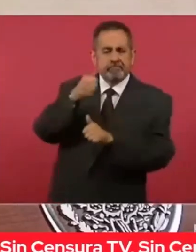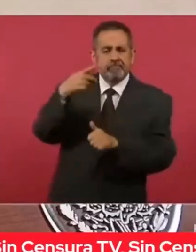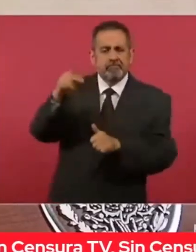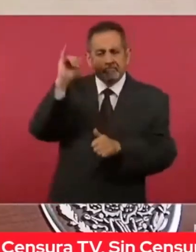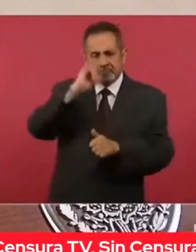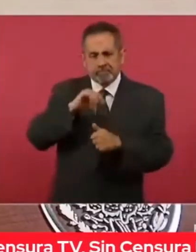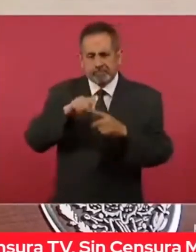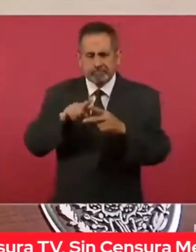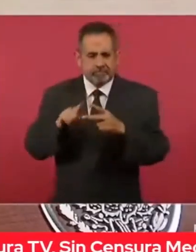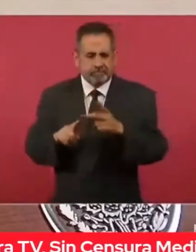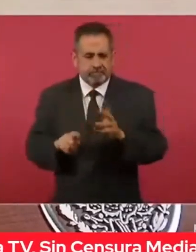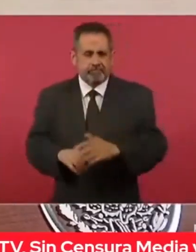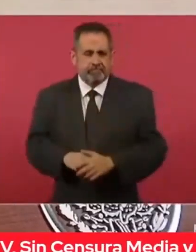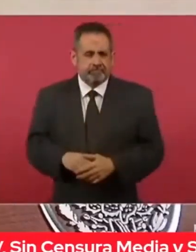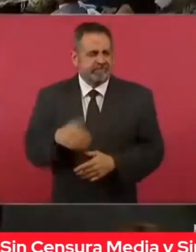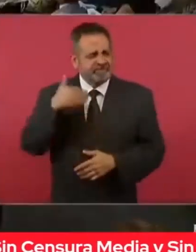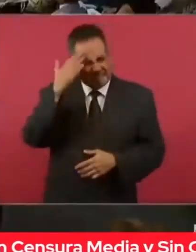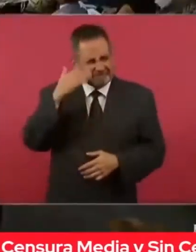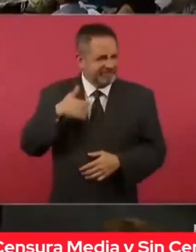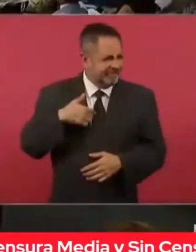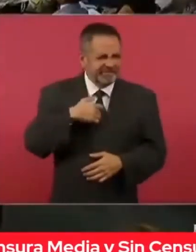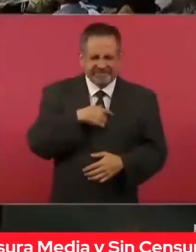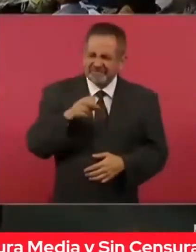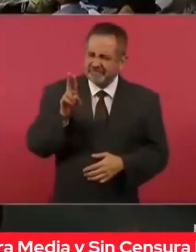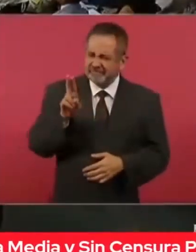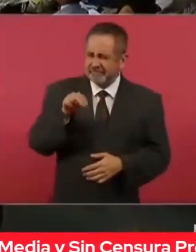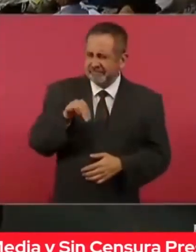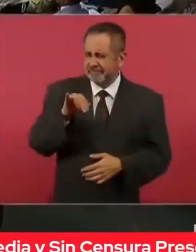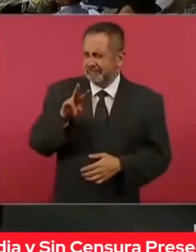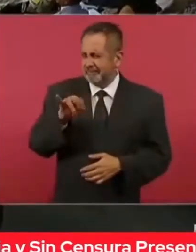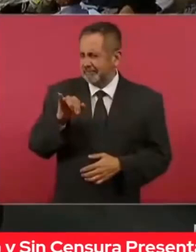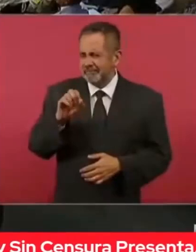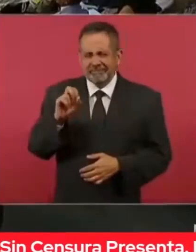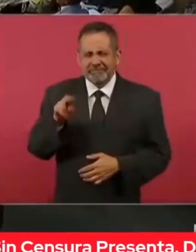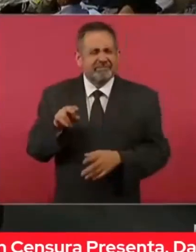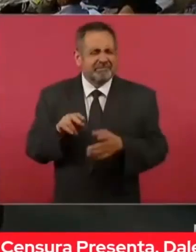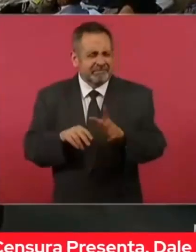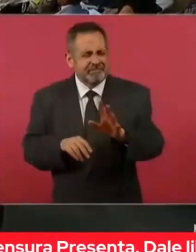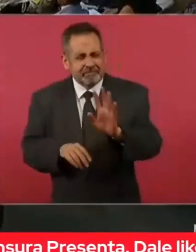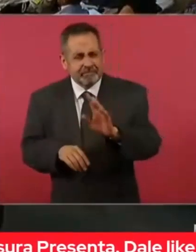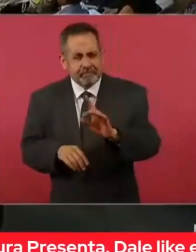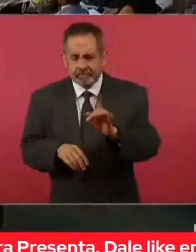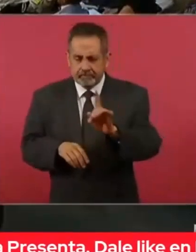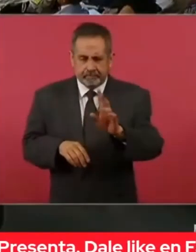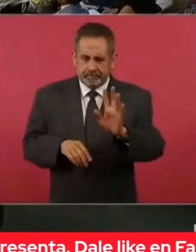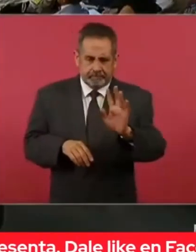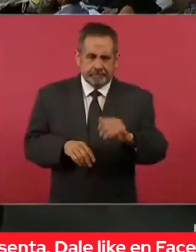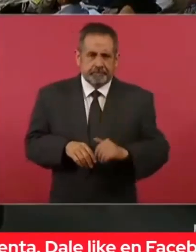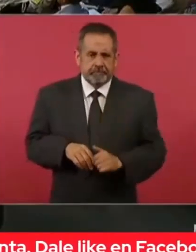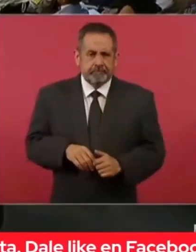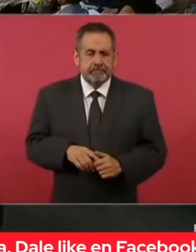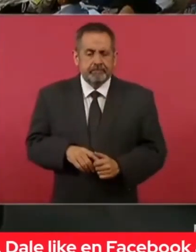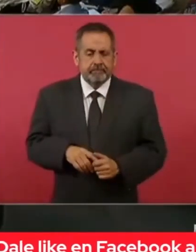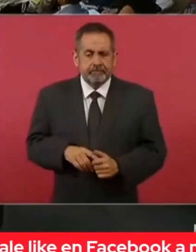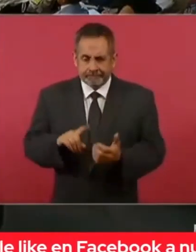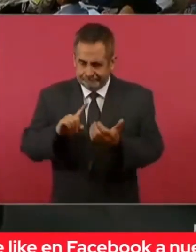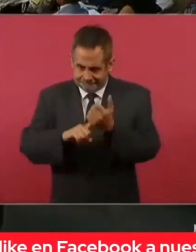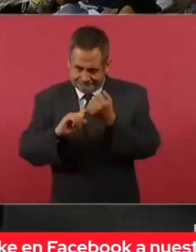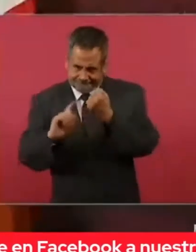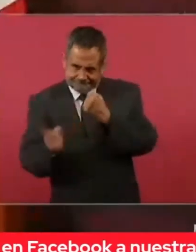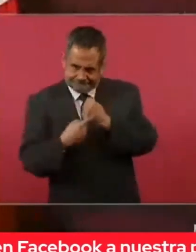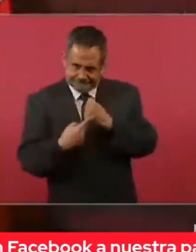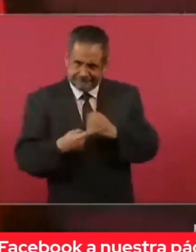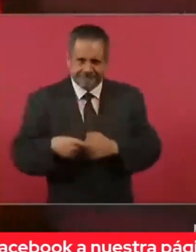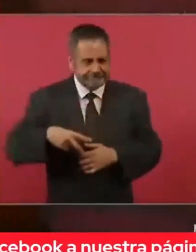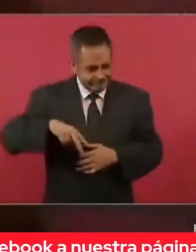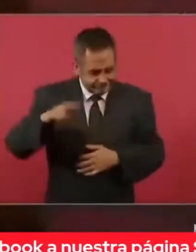Ya sé que es Univisión o cómo se llama sí sí no pero para Quién